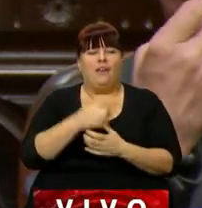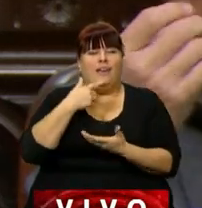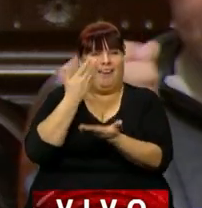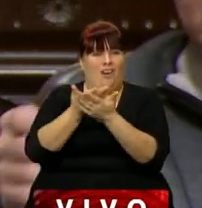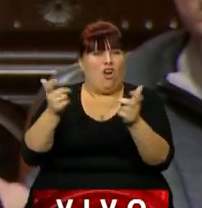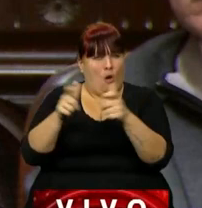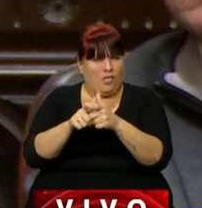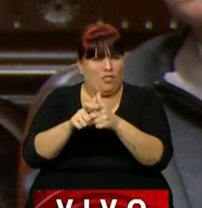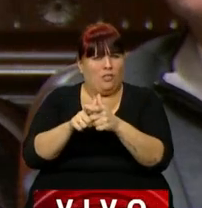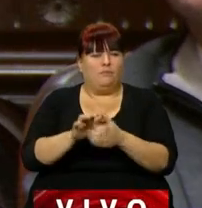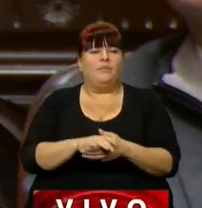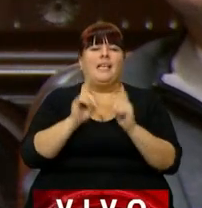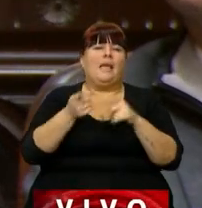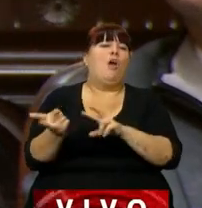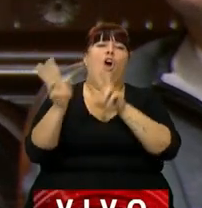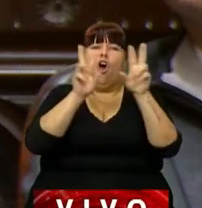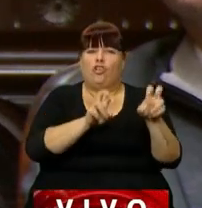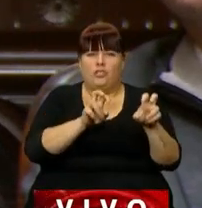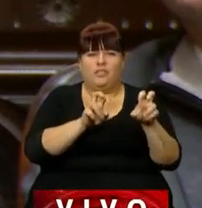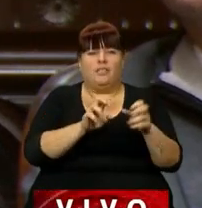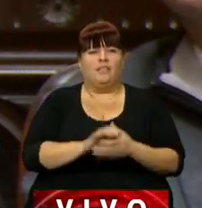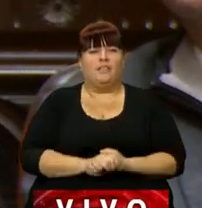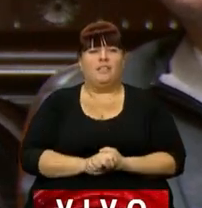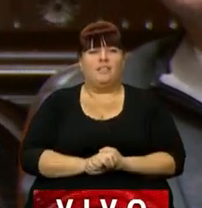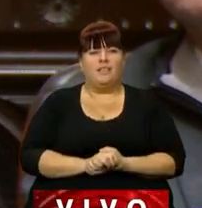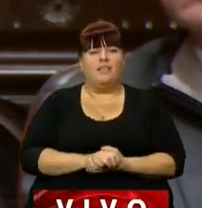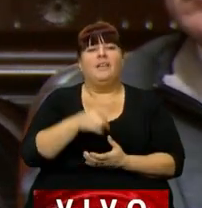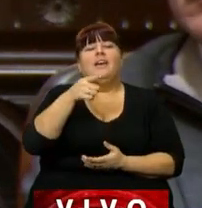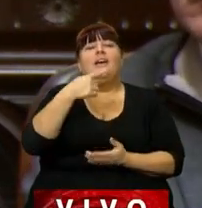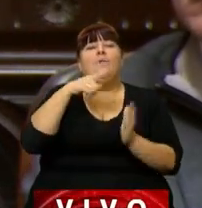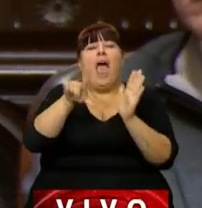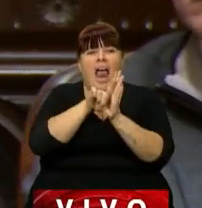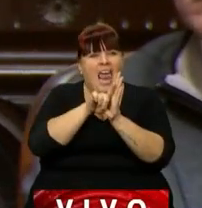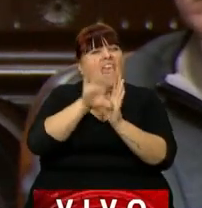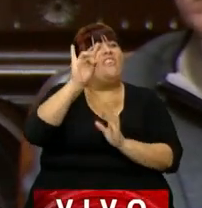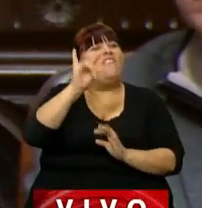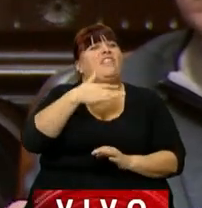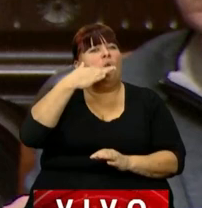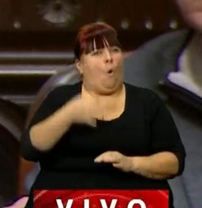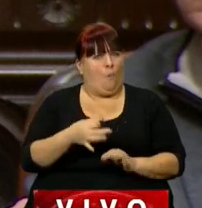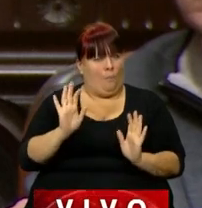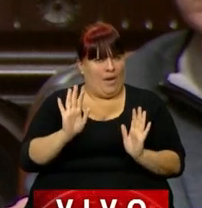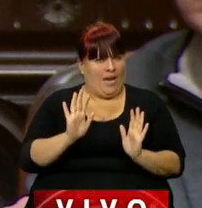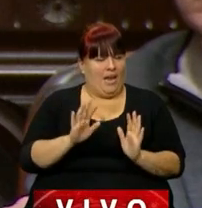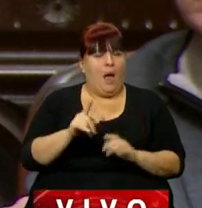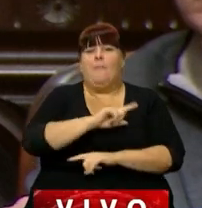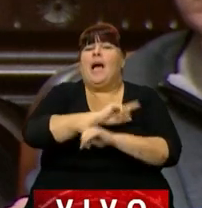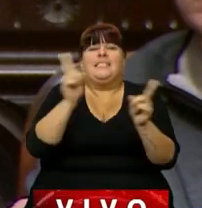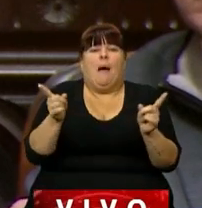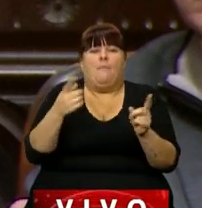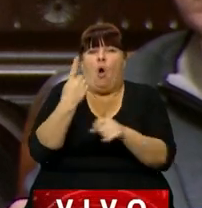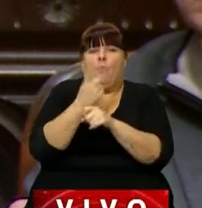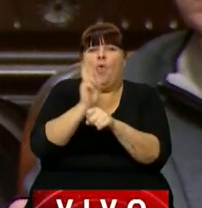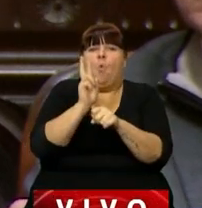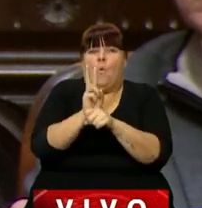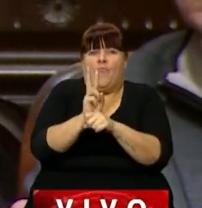comisiones, hay nomás. Y además, otro tema que quiero observar, es una normativa que va a ser de difícil cumplimiento, porque ni siquiera podemos cuidar